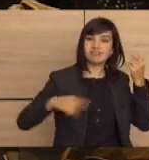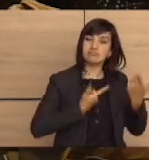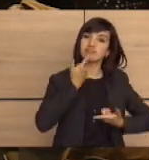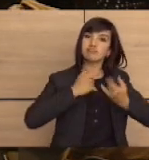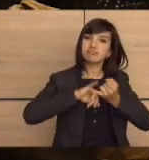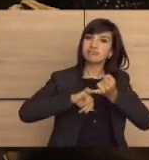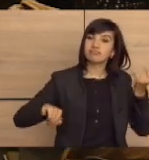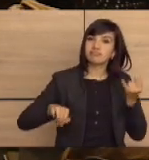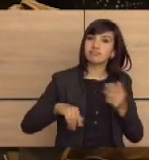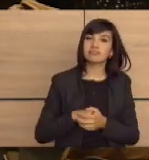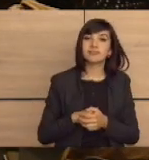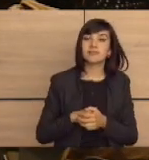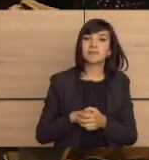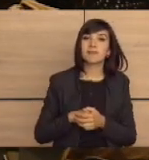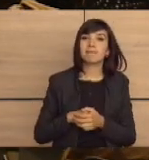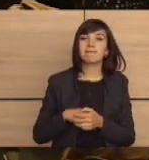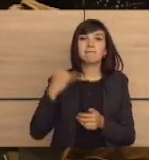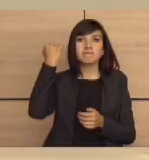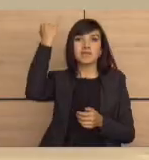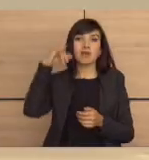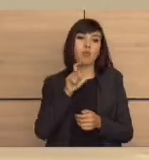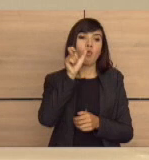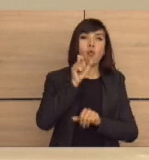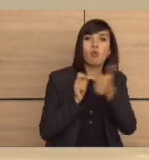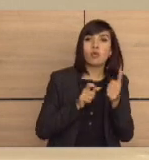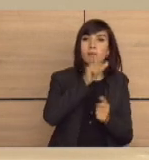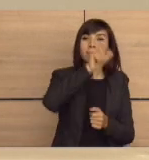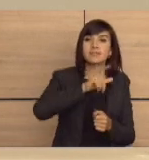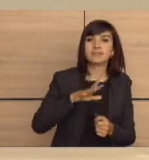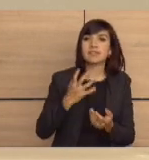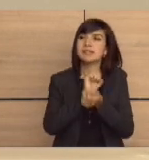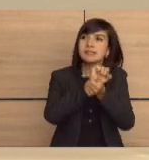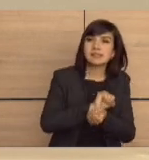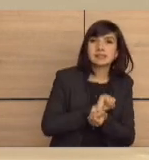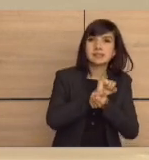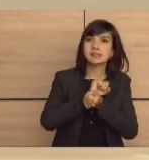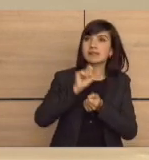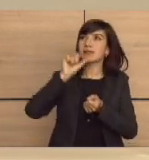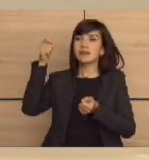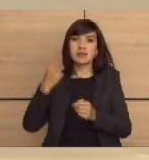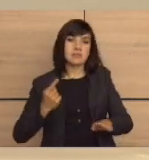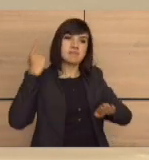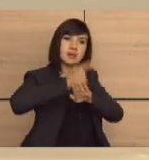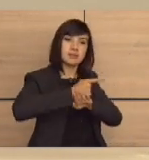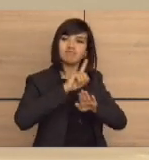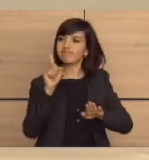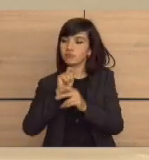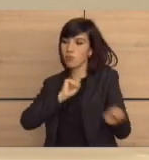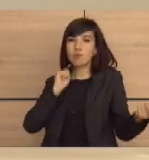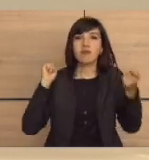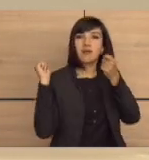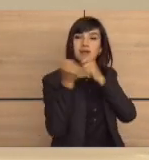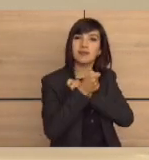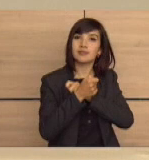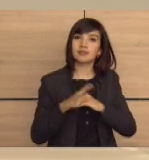idea de vecino como aquel que habita lo local y da lugar a una entidad distinta, a un sujeto distinto.